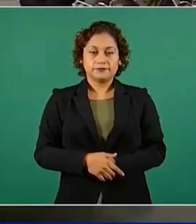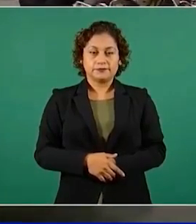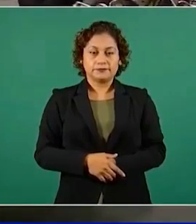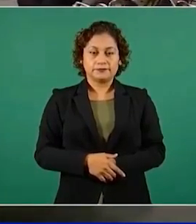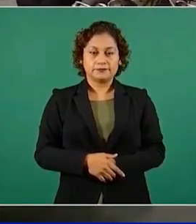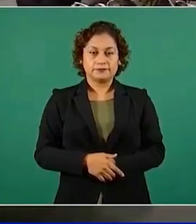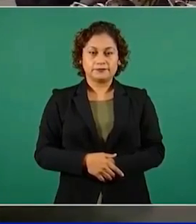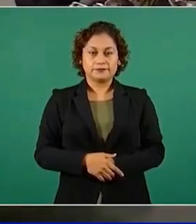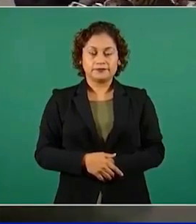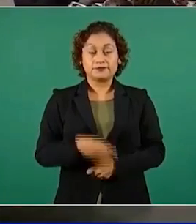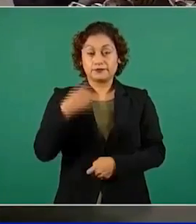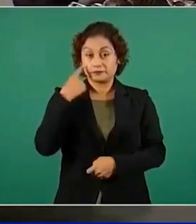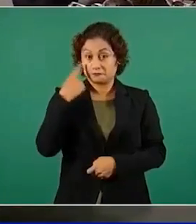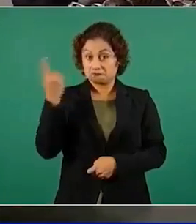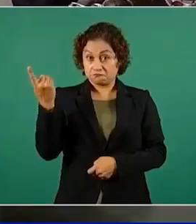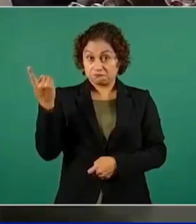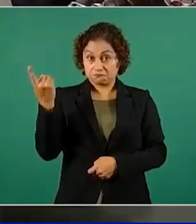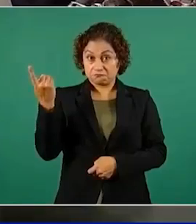Fíjense